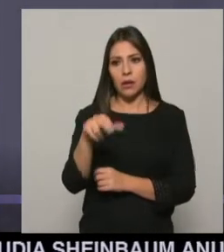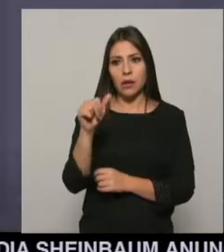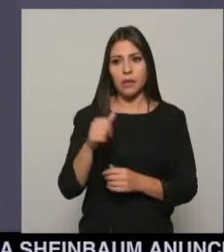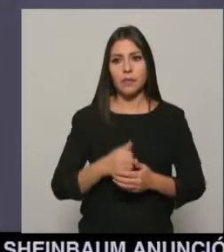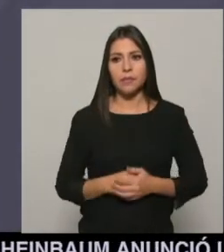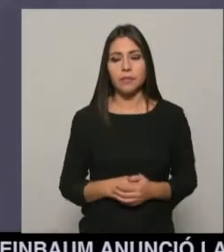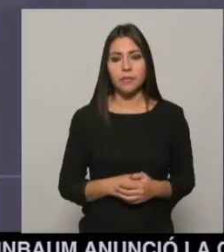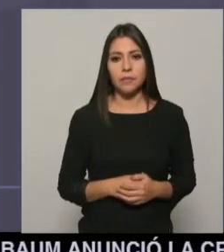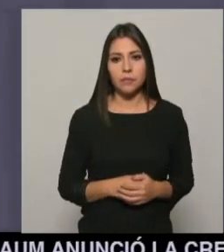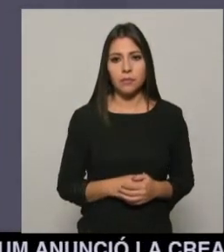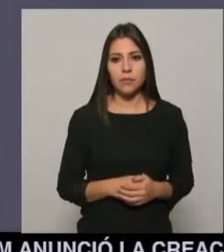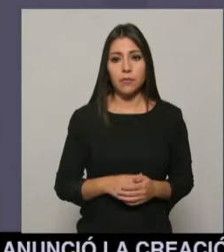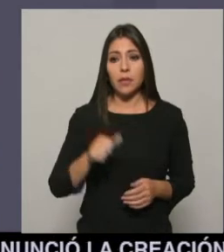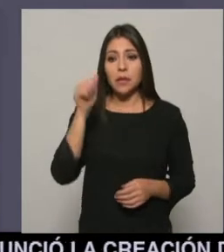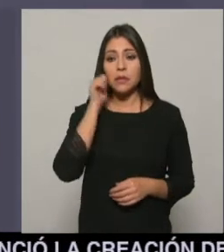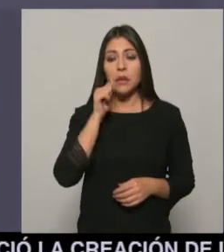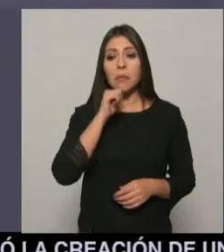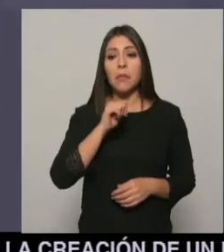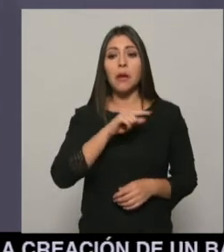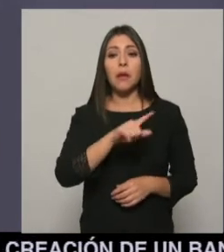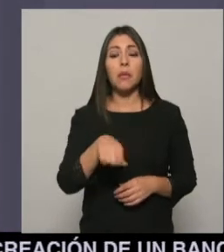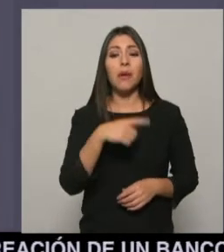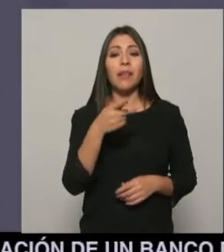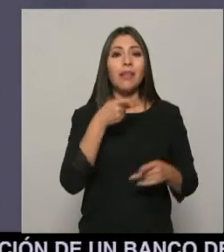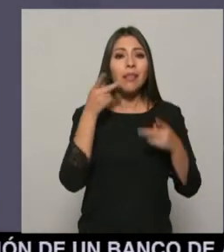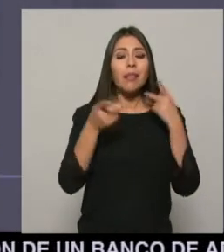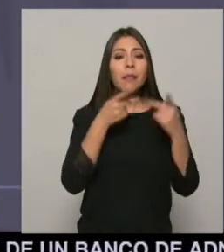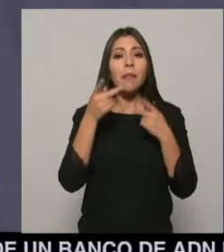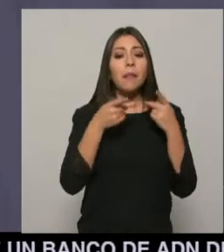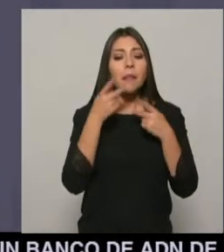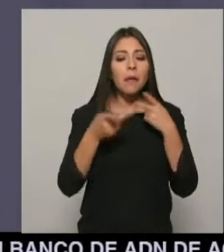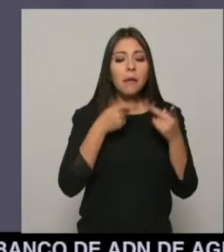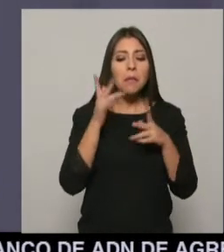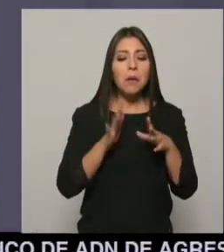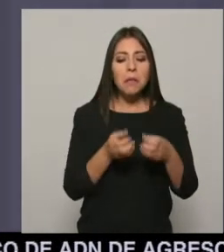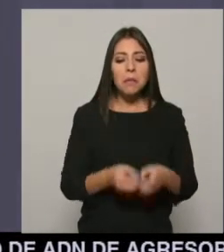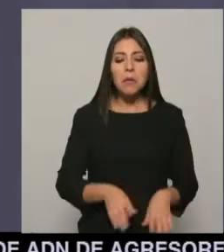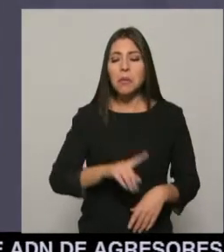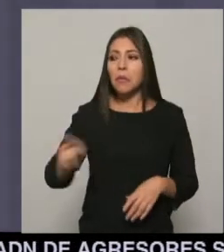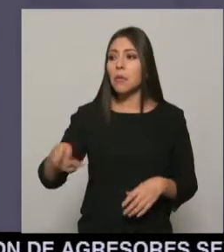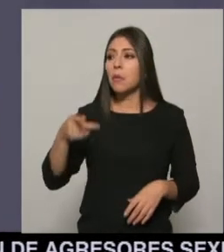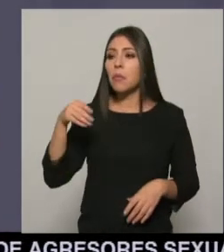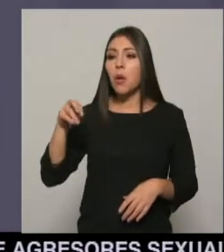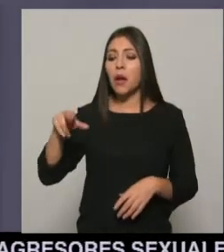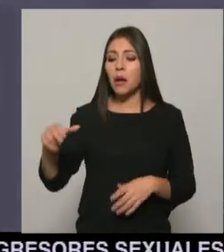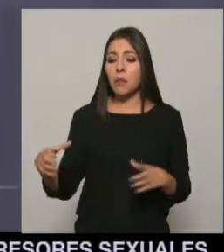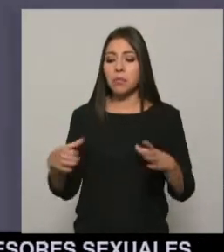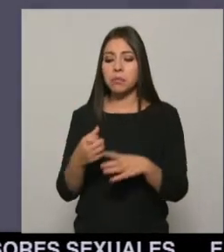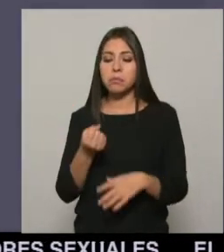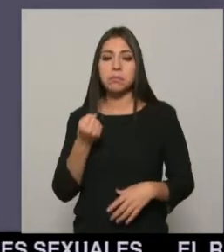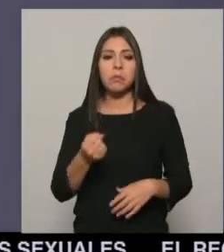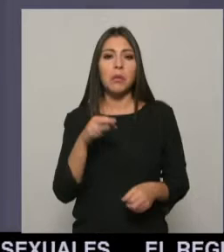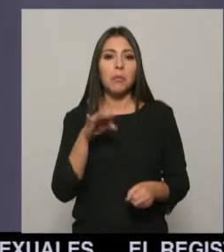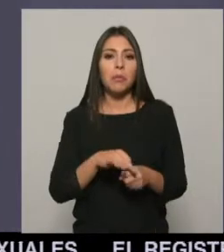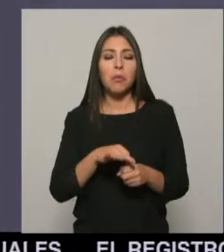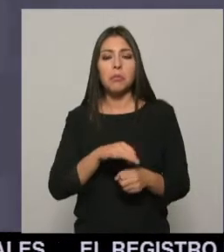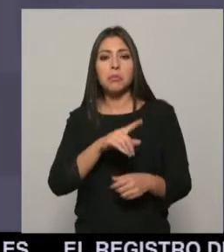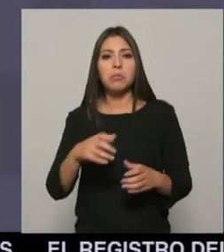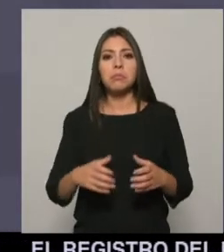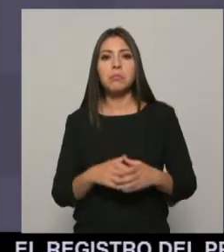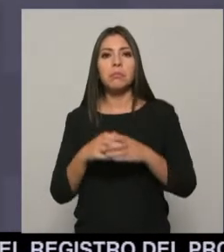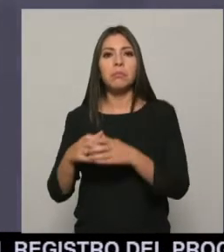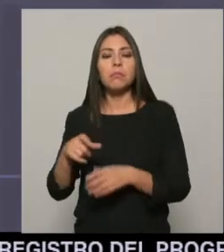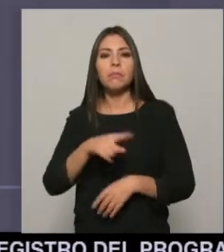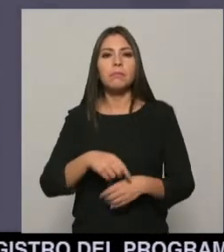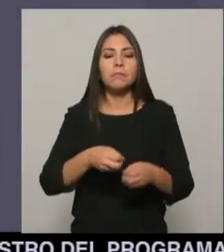va a la posibilidad de su voto mayoritario y prácticamente sin algunos argumentos. ¿Por qué pongo ese contexto? Porque tiene que haber sensibilidad de entender